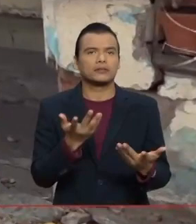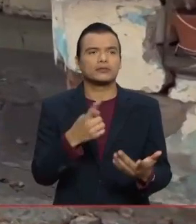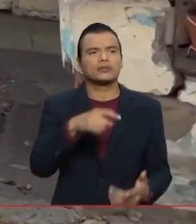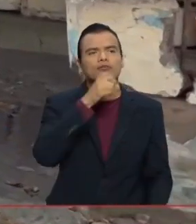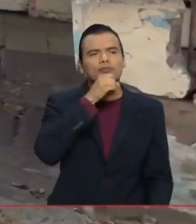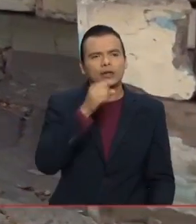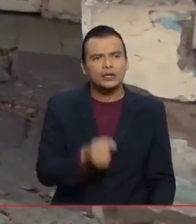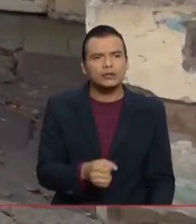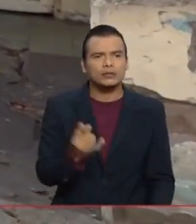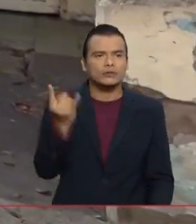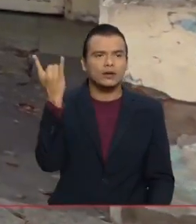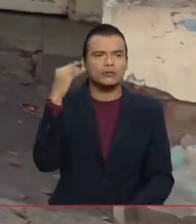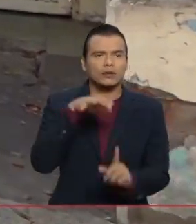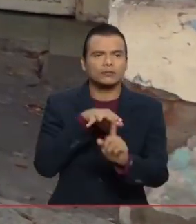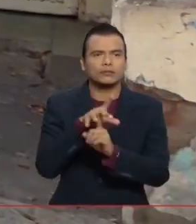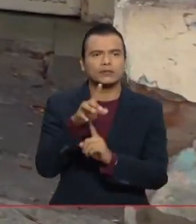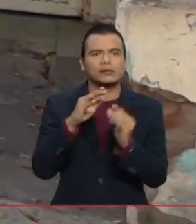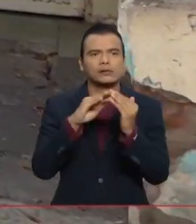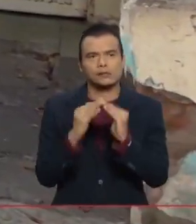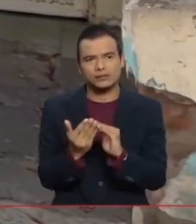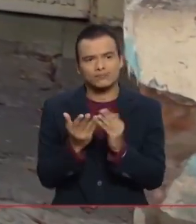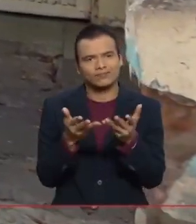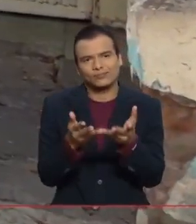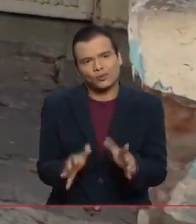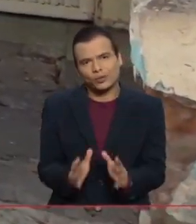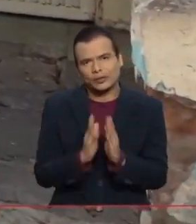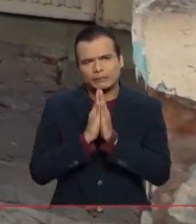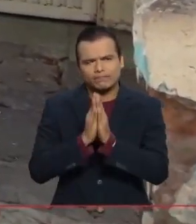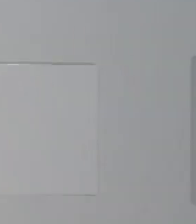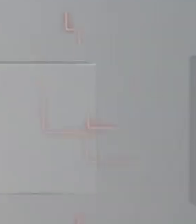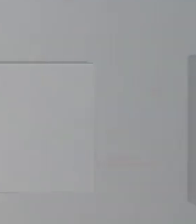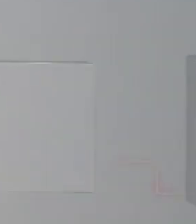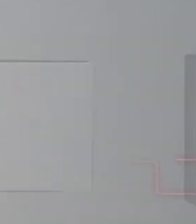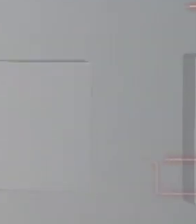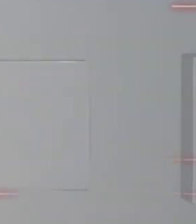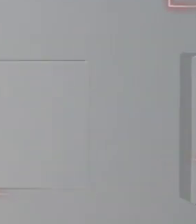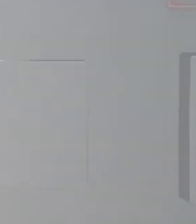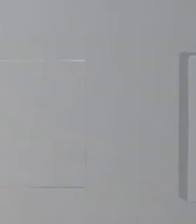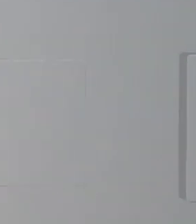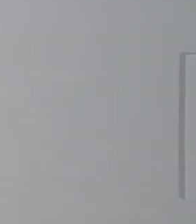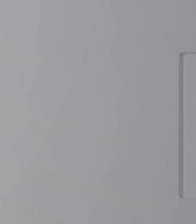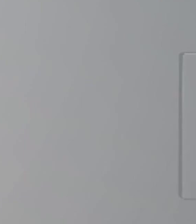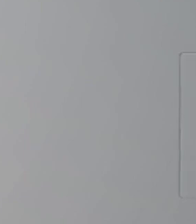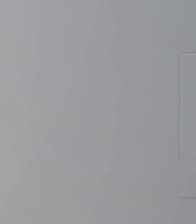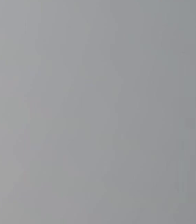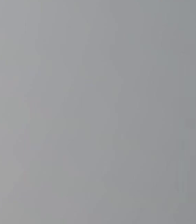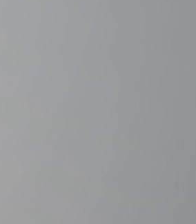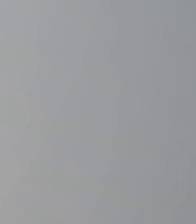árbol se caiga en la casa. Es el anuncio que estamos colocando aquí en Telepacífico Noticias.